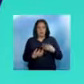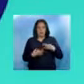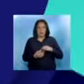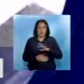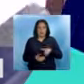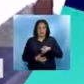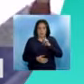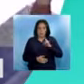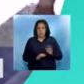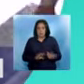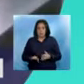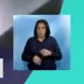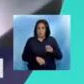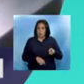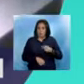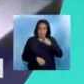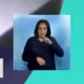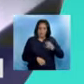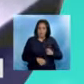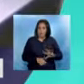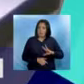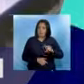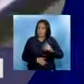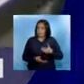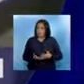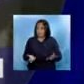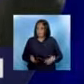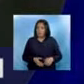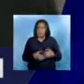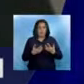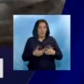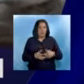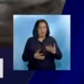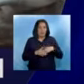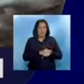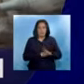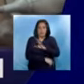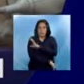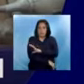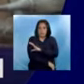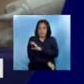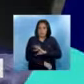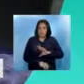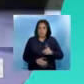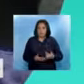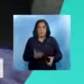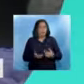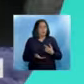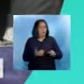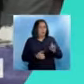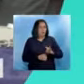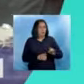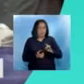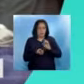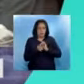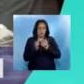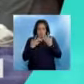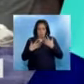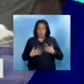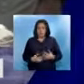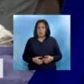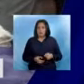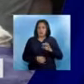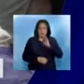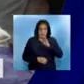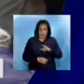Al volver, desbaratan banda de mujeres que robaba valiosos equipos de clínicas y hospitales usando un singular disfraz. ¿Cuál era? Le